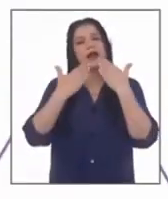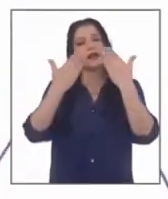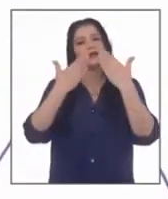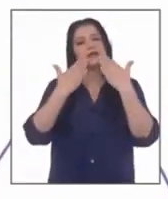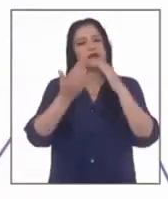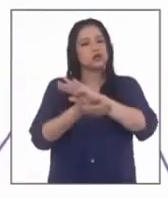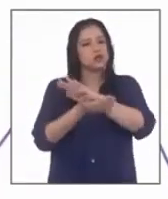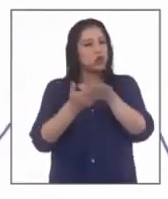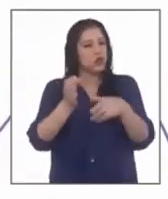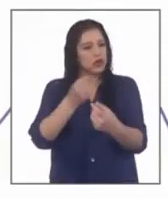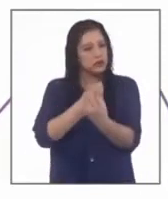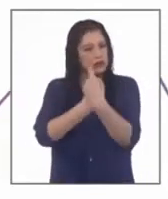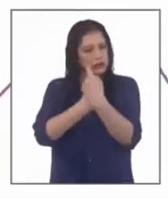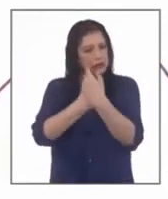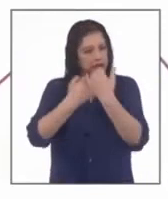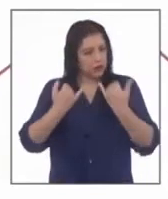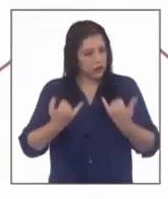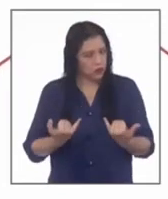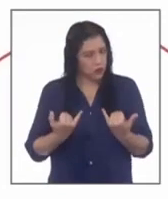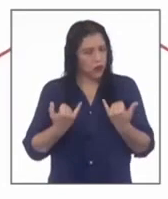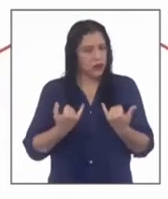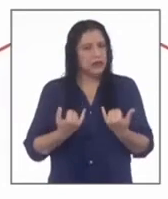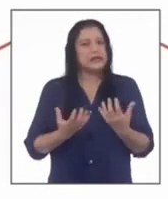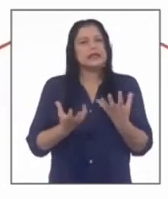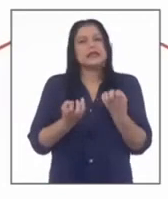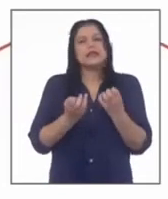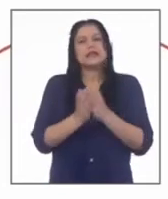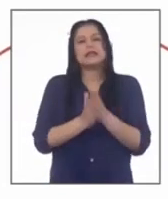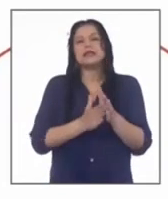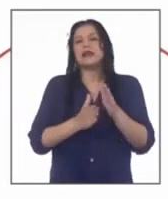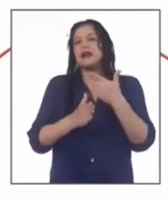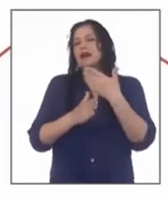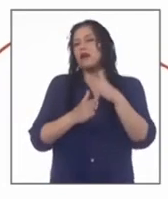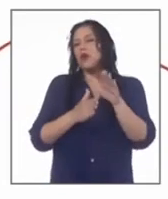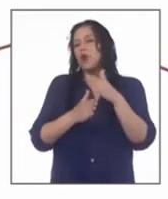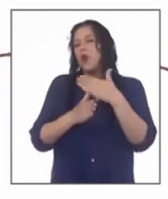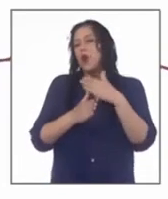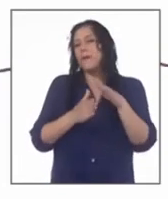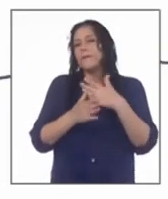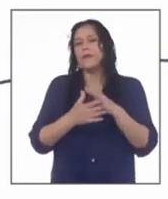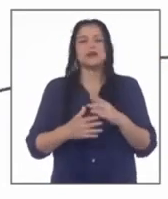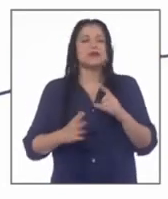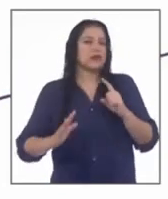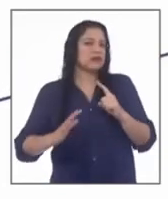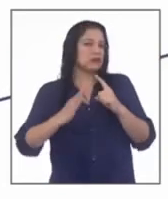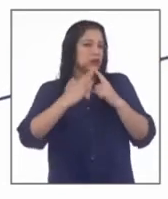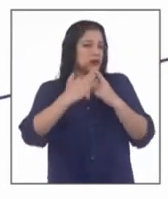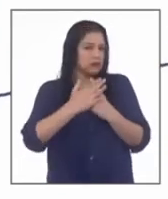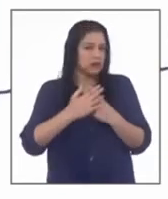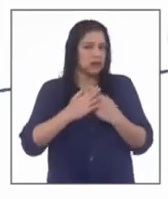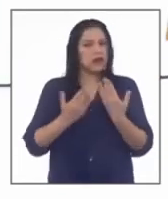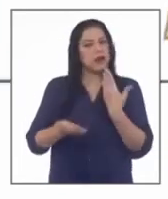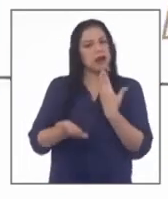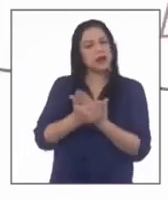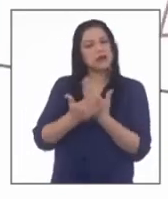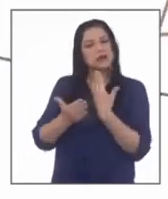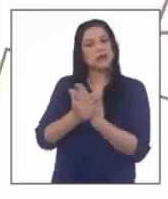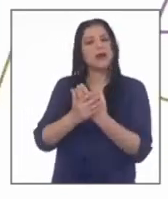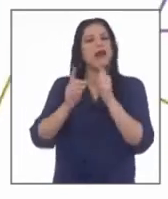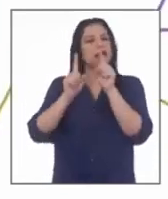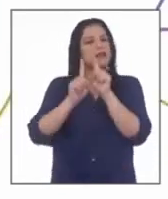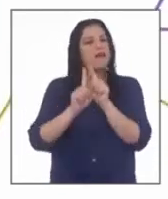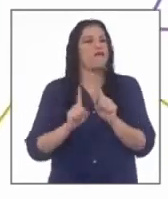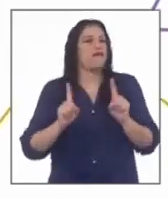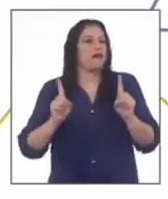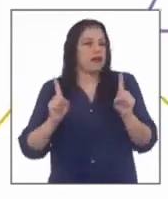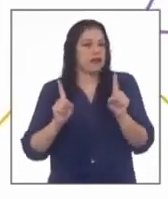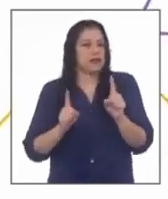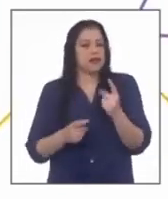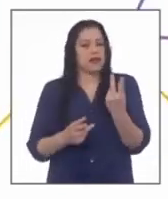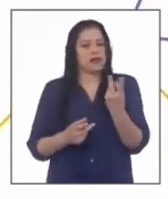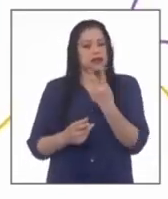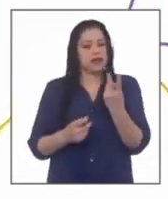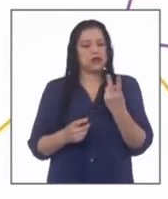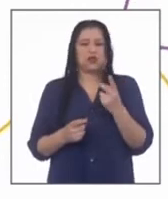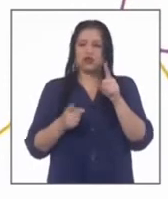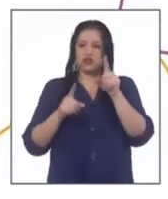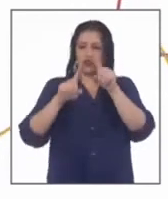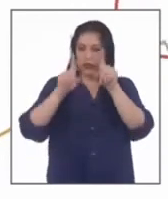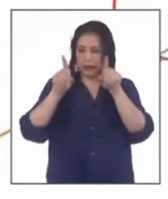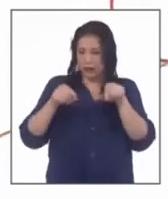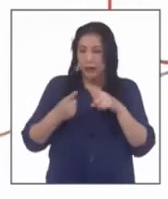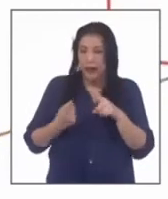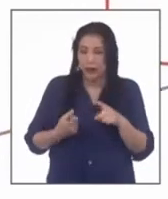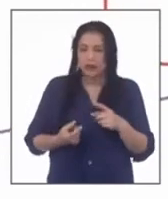Agradezco lo que nos han enseñado hoy. Quisiera que nos compartan una situación en la que se evidencia la diferencia de dos